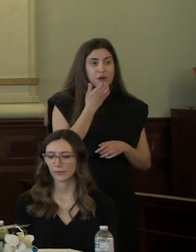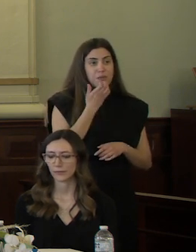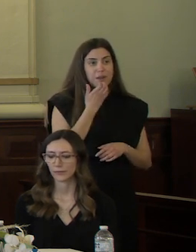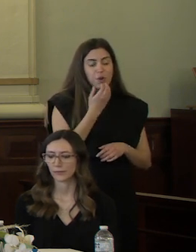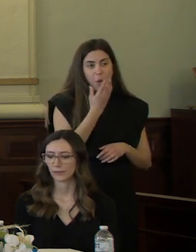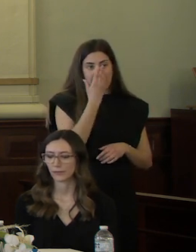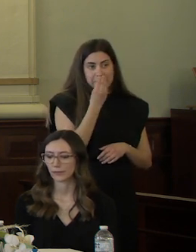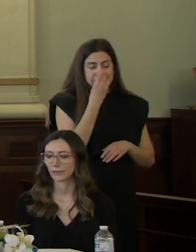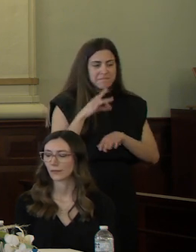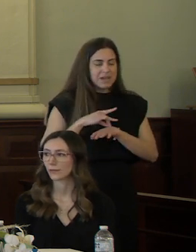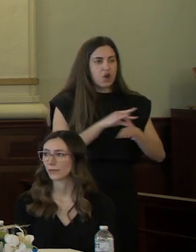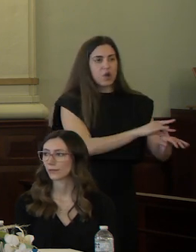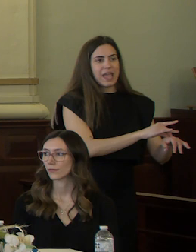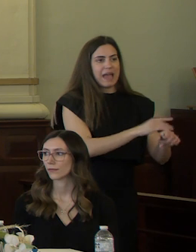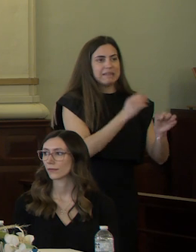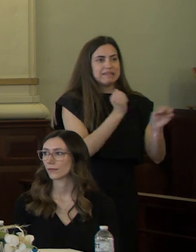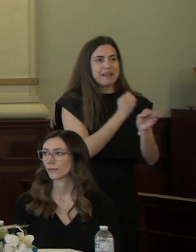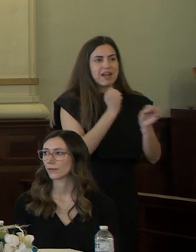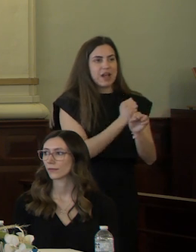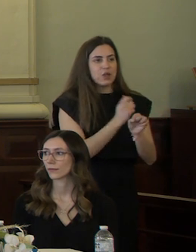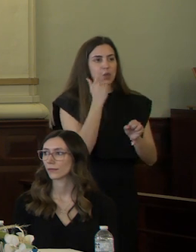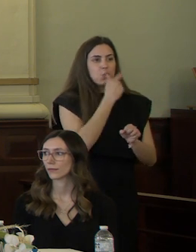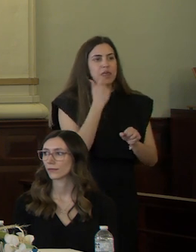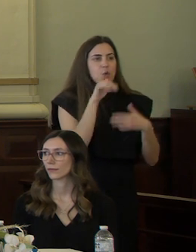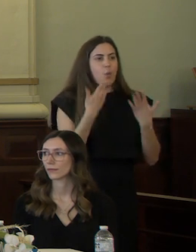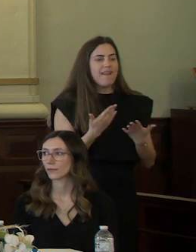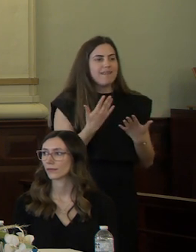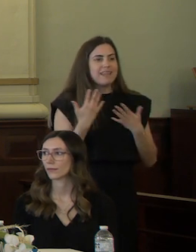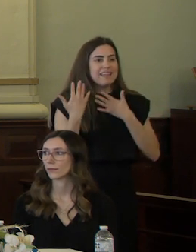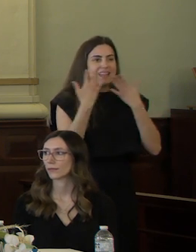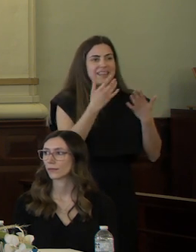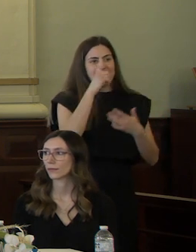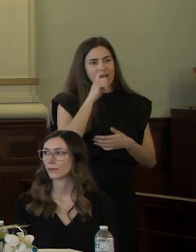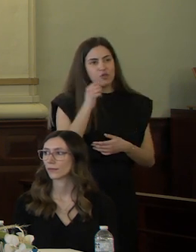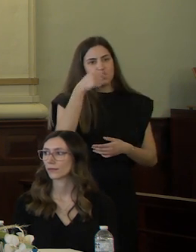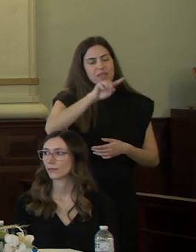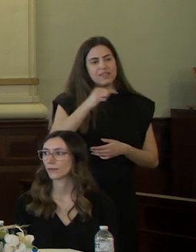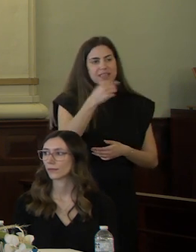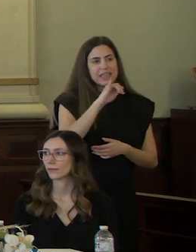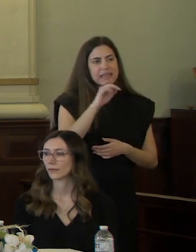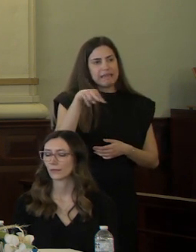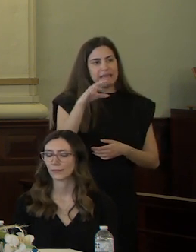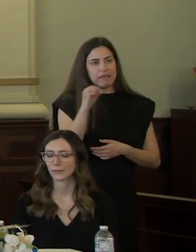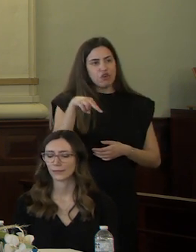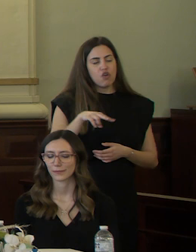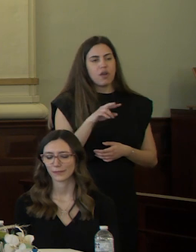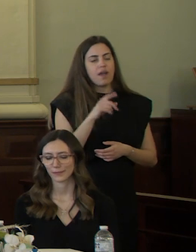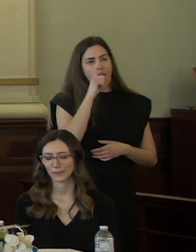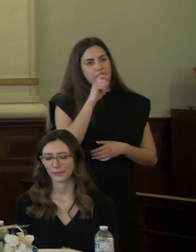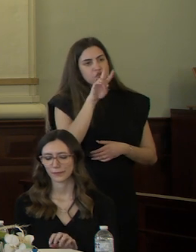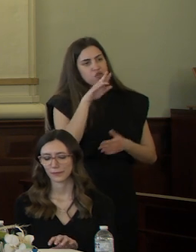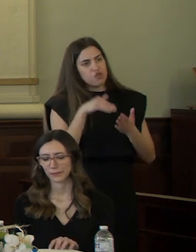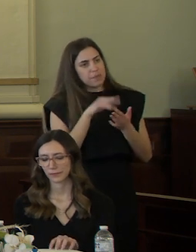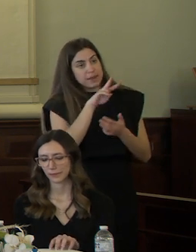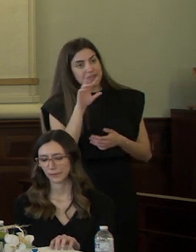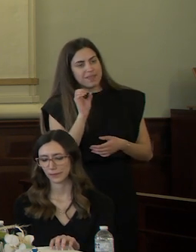trabajando 10 años, y conocisteis Guiñol se unió conmigo en